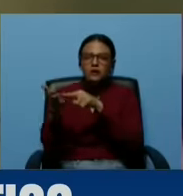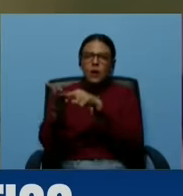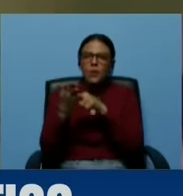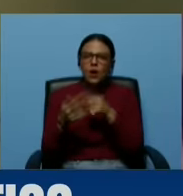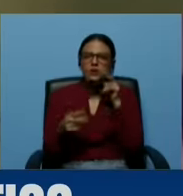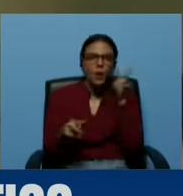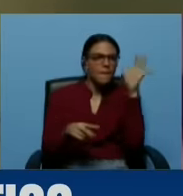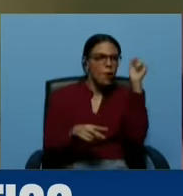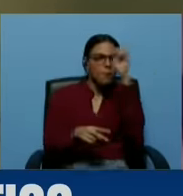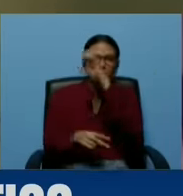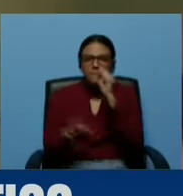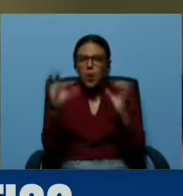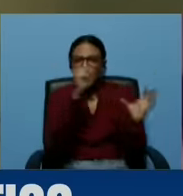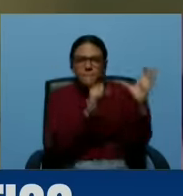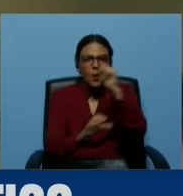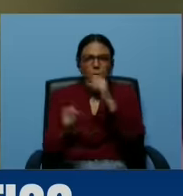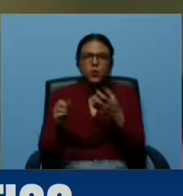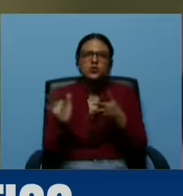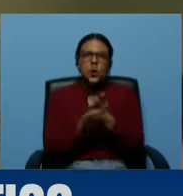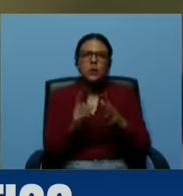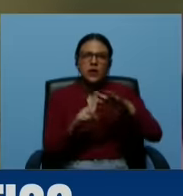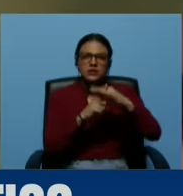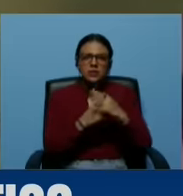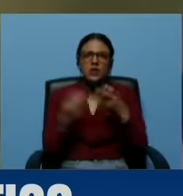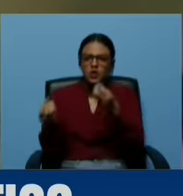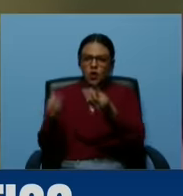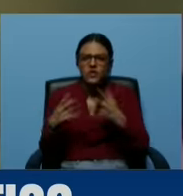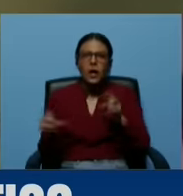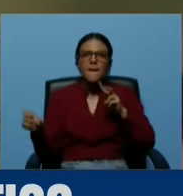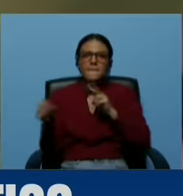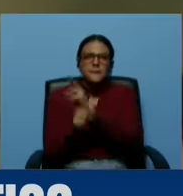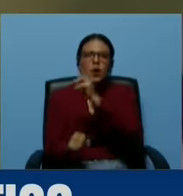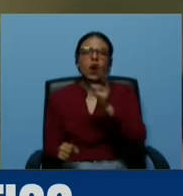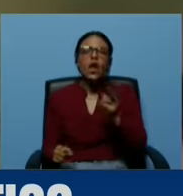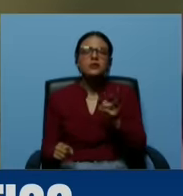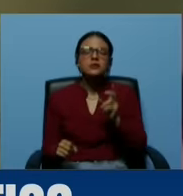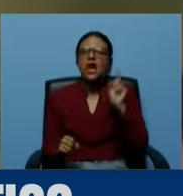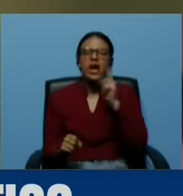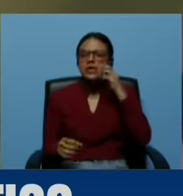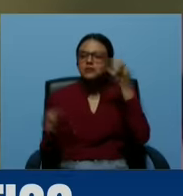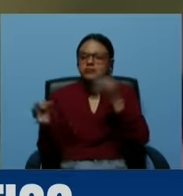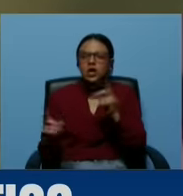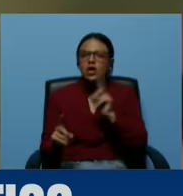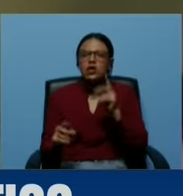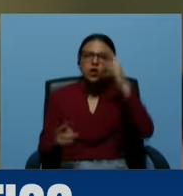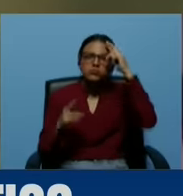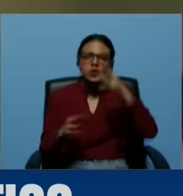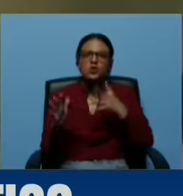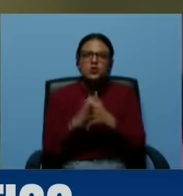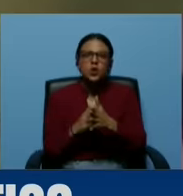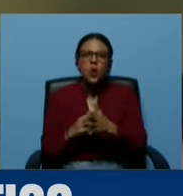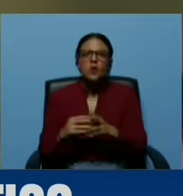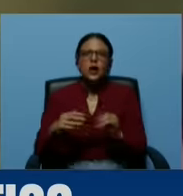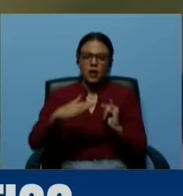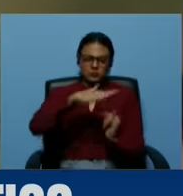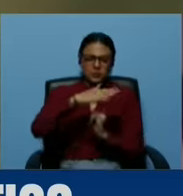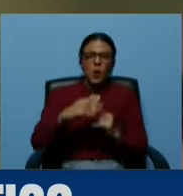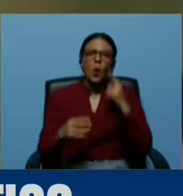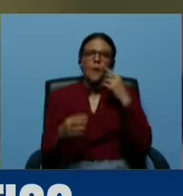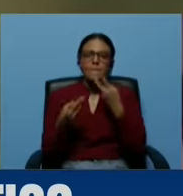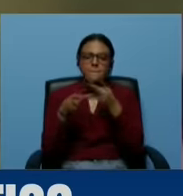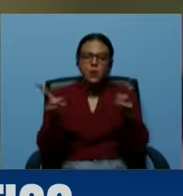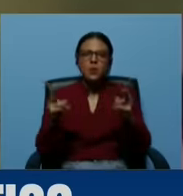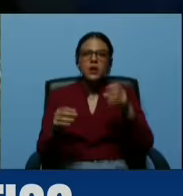la situación que generaron de violencia y de desconocimiento de los poderes públicos en